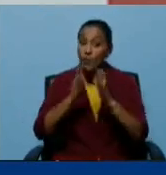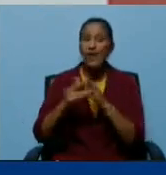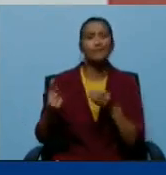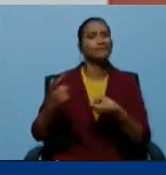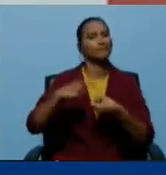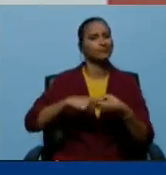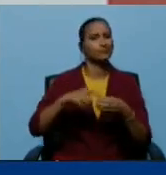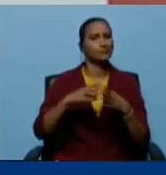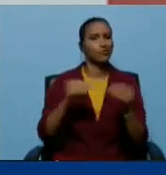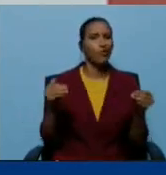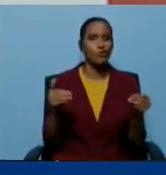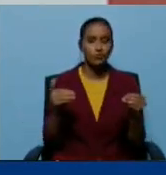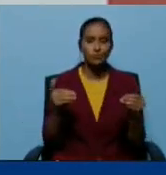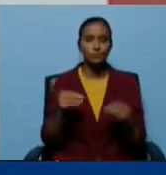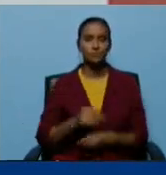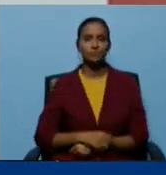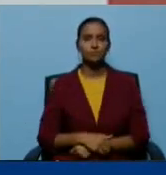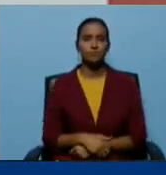El poder comunal, compañero,